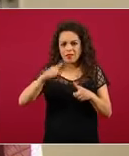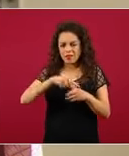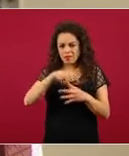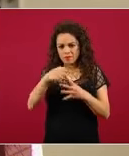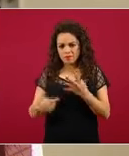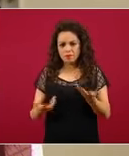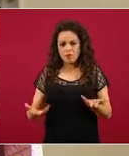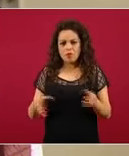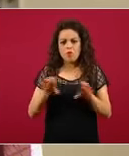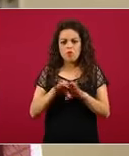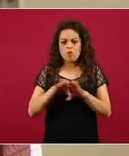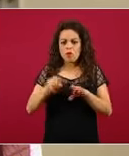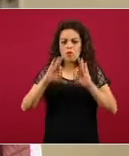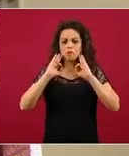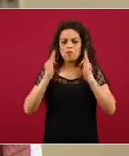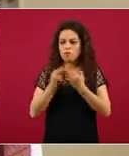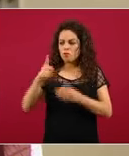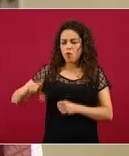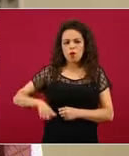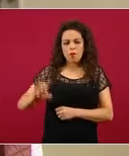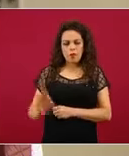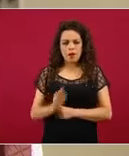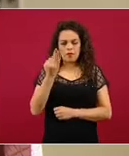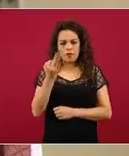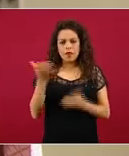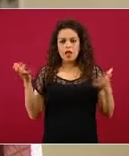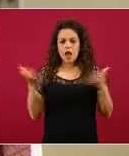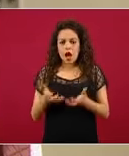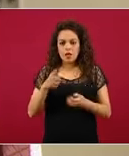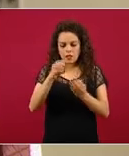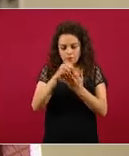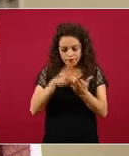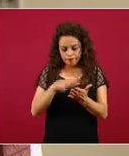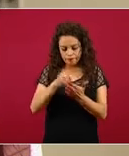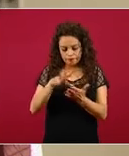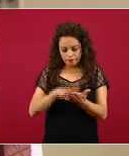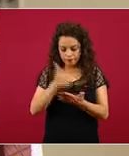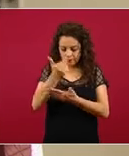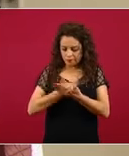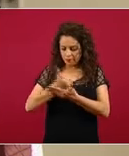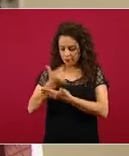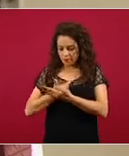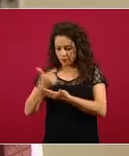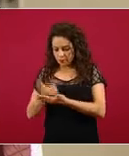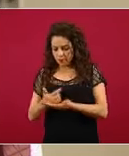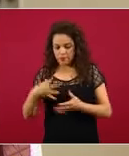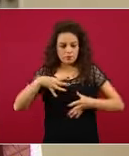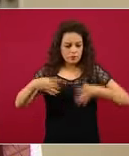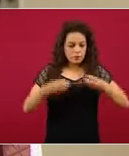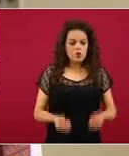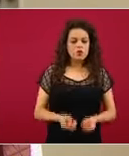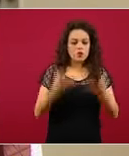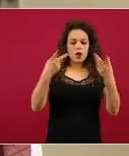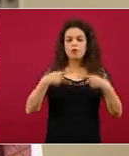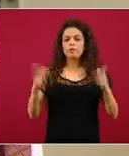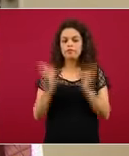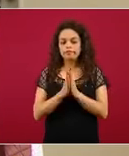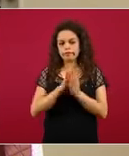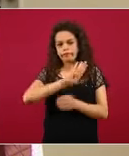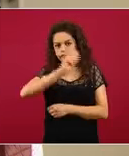¿Cómo es la manera en que el gobierno federal tiene registrado contagios, decesos, recuperaciones,